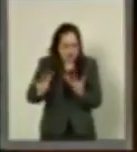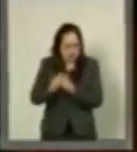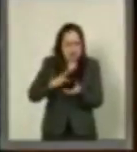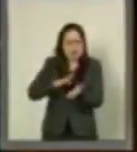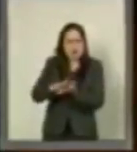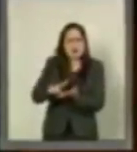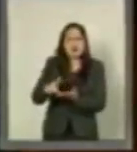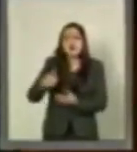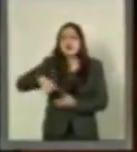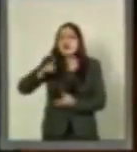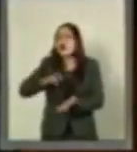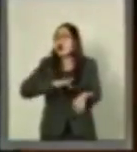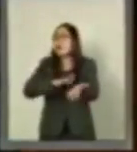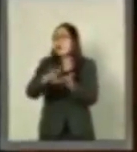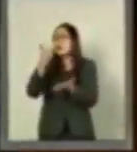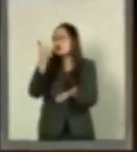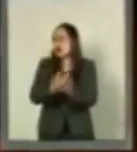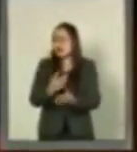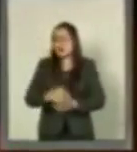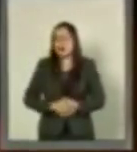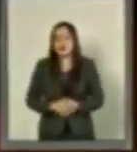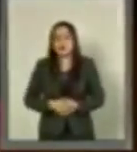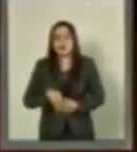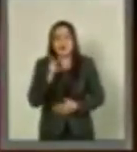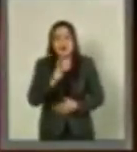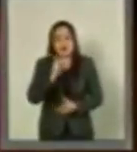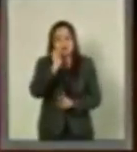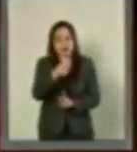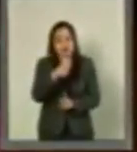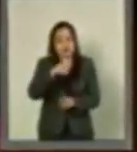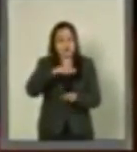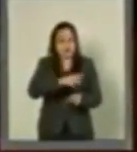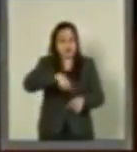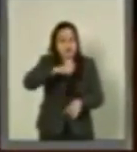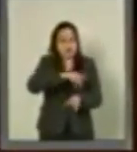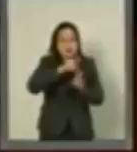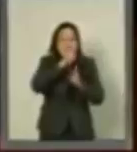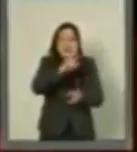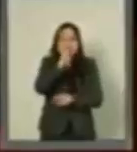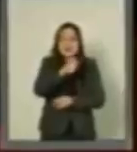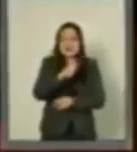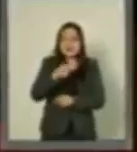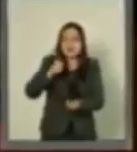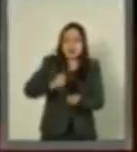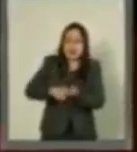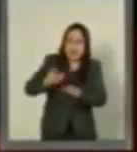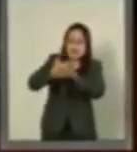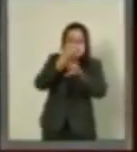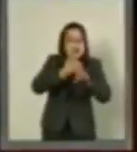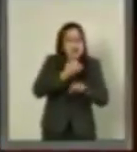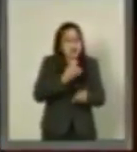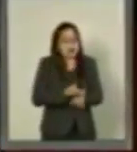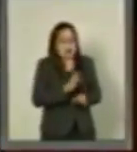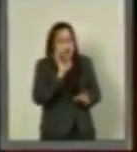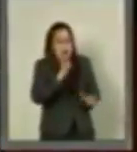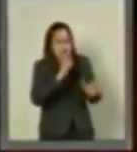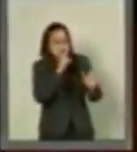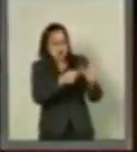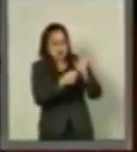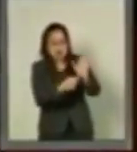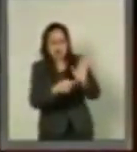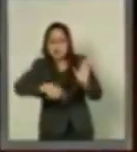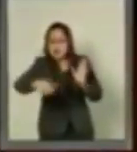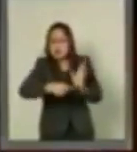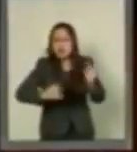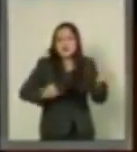Solo apoyamos, pero la definición respecto al resultado que se da sí está en los estados. Sí